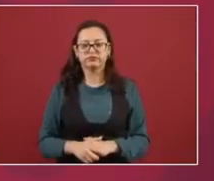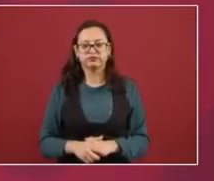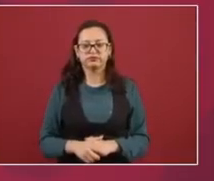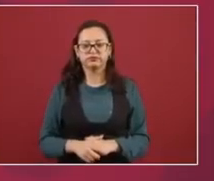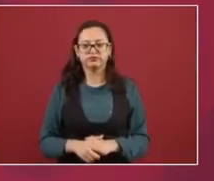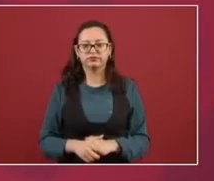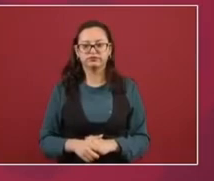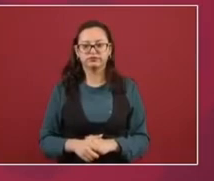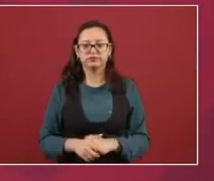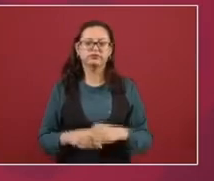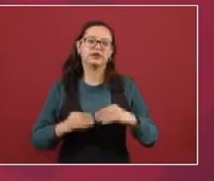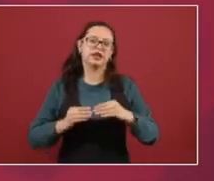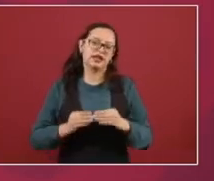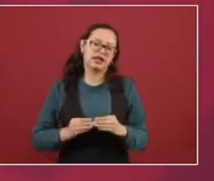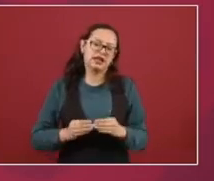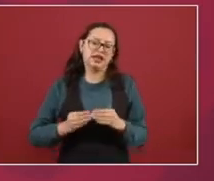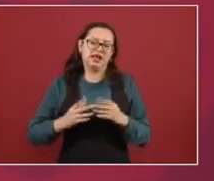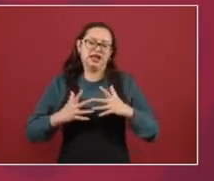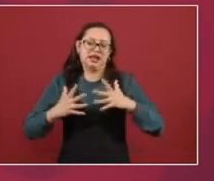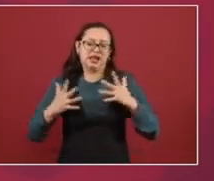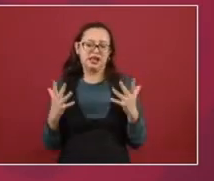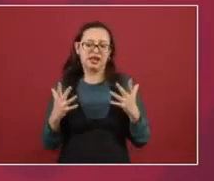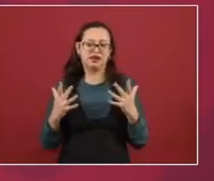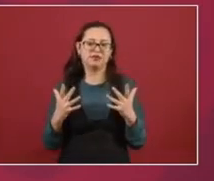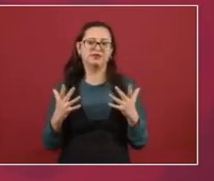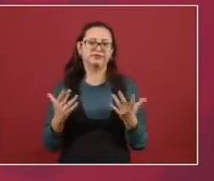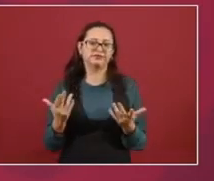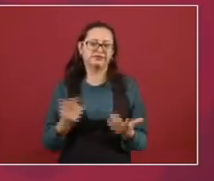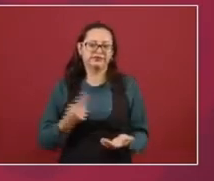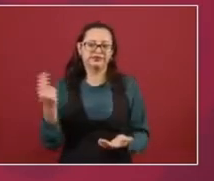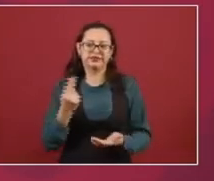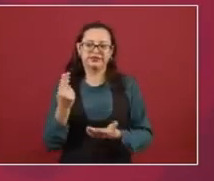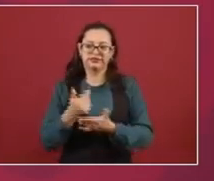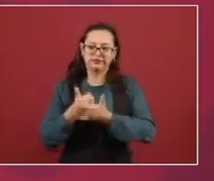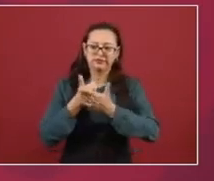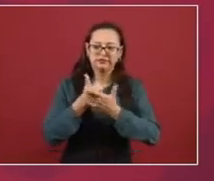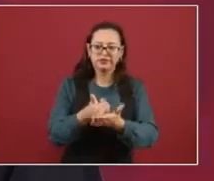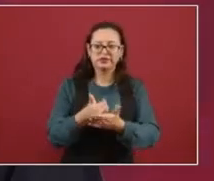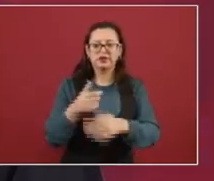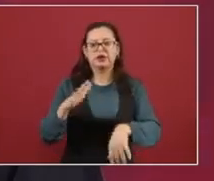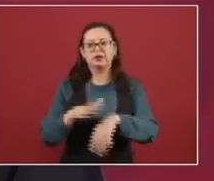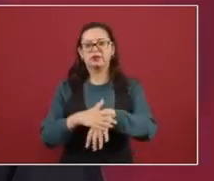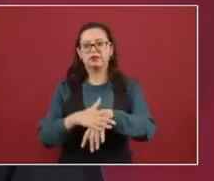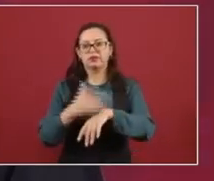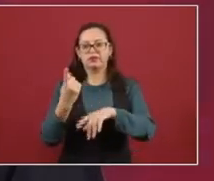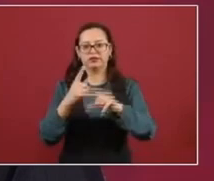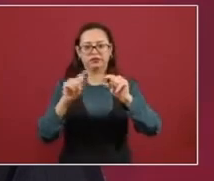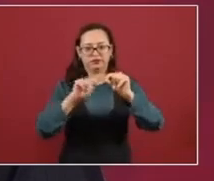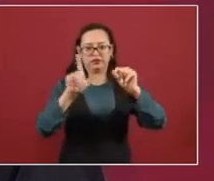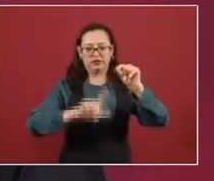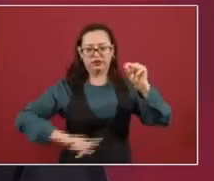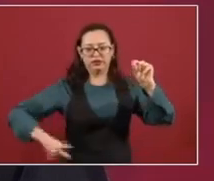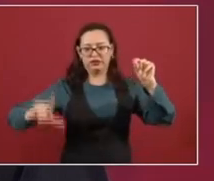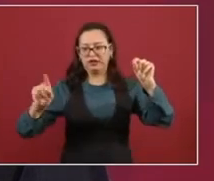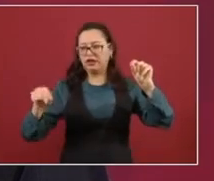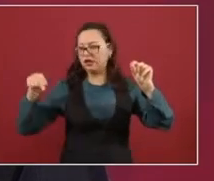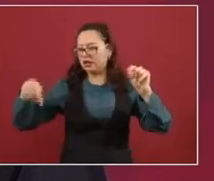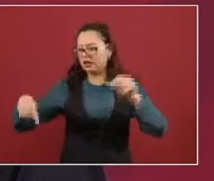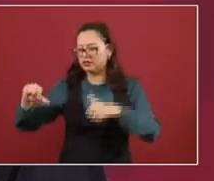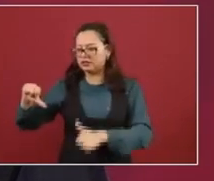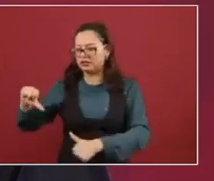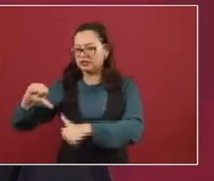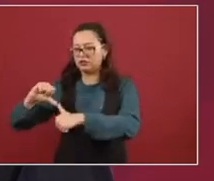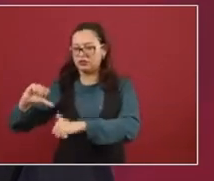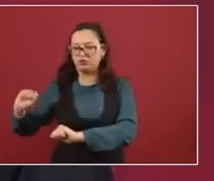Claro, tenemos que ayudar porque por nuestro territorio pasan